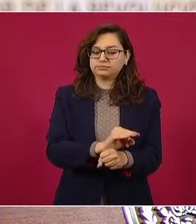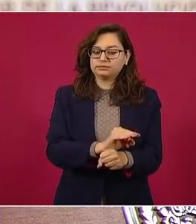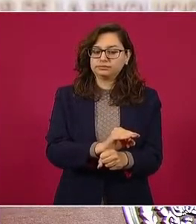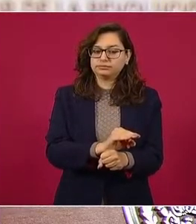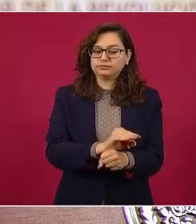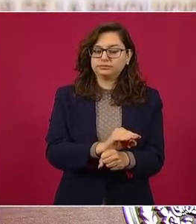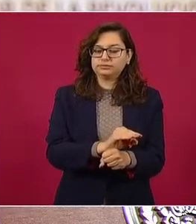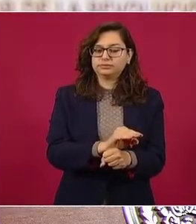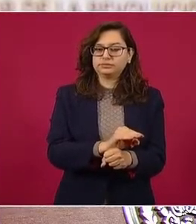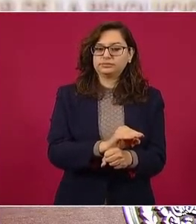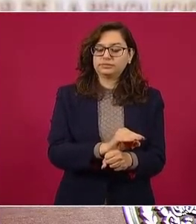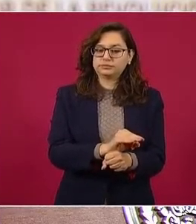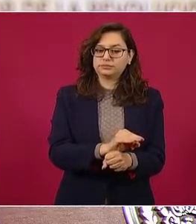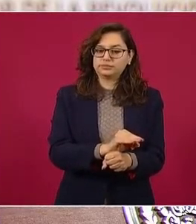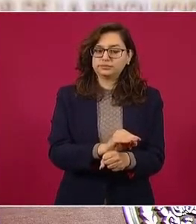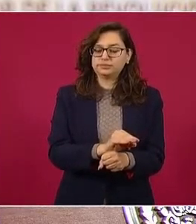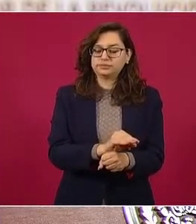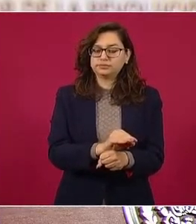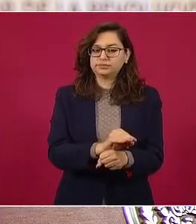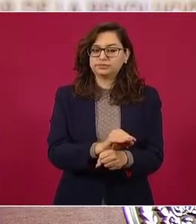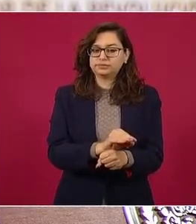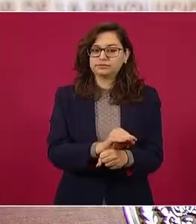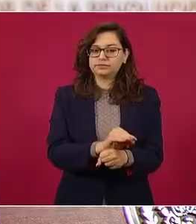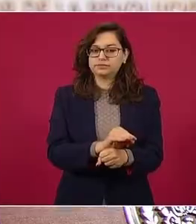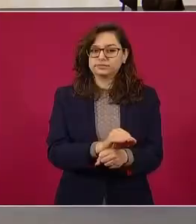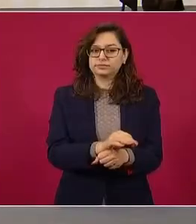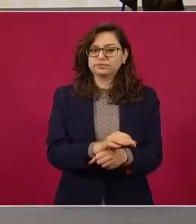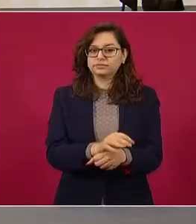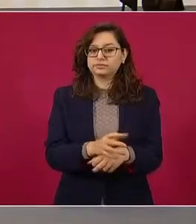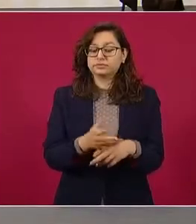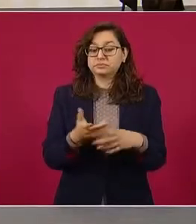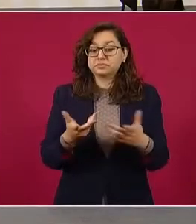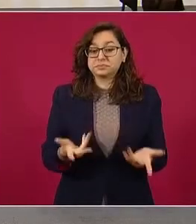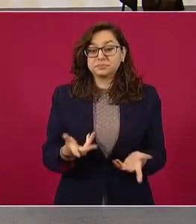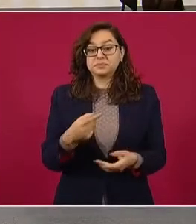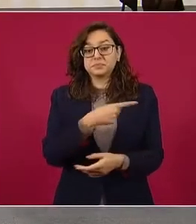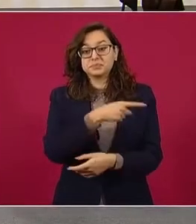de quienes nos ven como